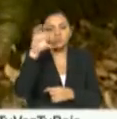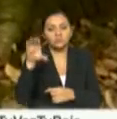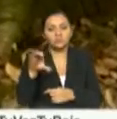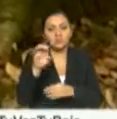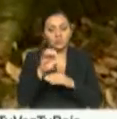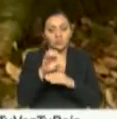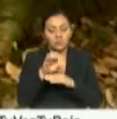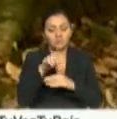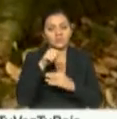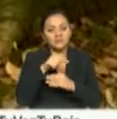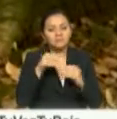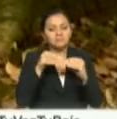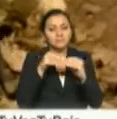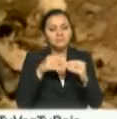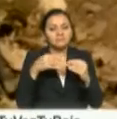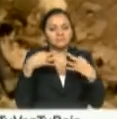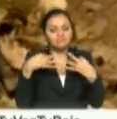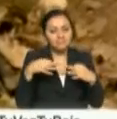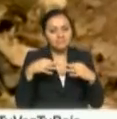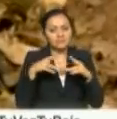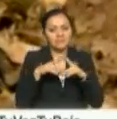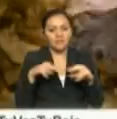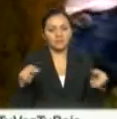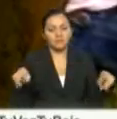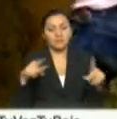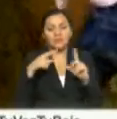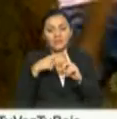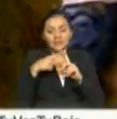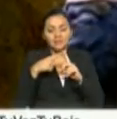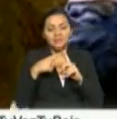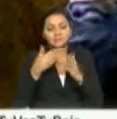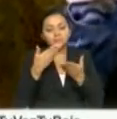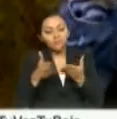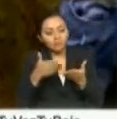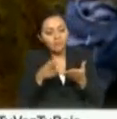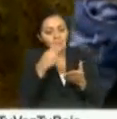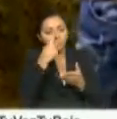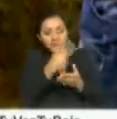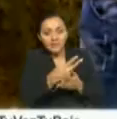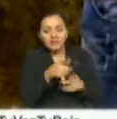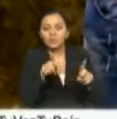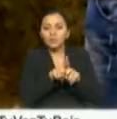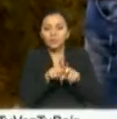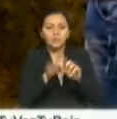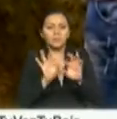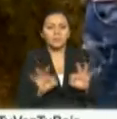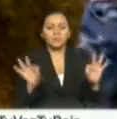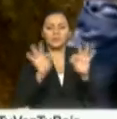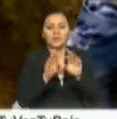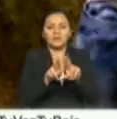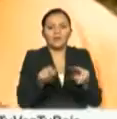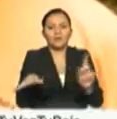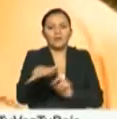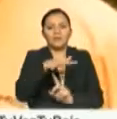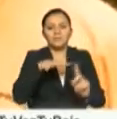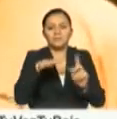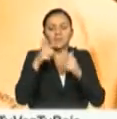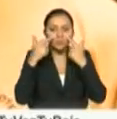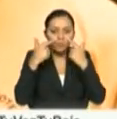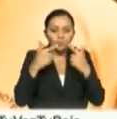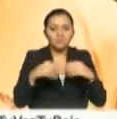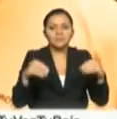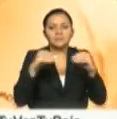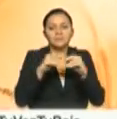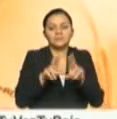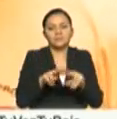ecuatoriana en estado original, en estado natural. Y estos remanentes o refugios que quedan son tan importantes para el ecosistema, son tan importantes para